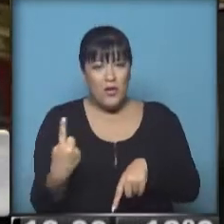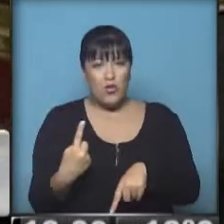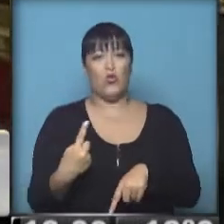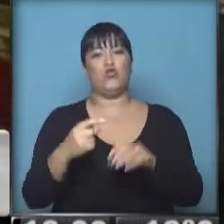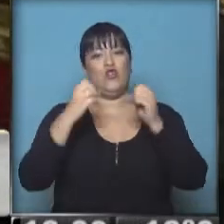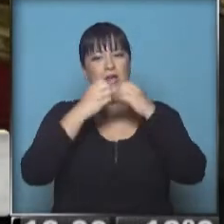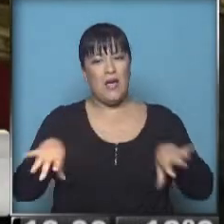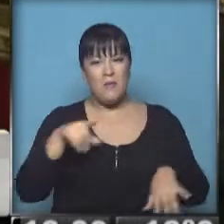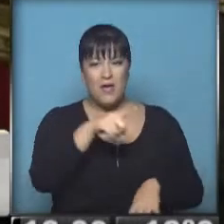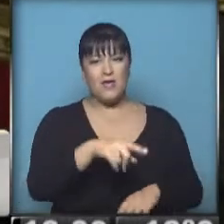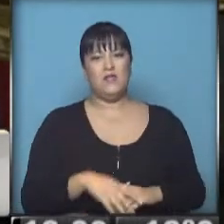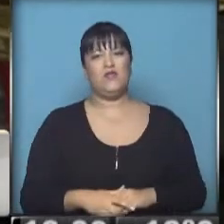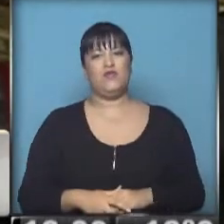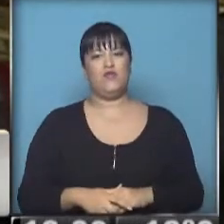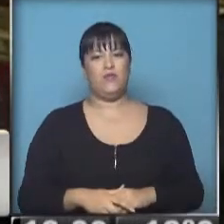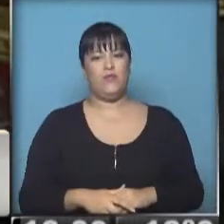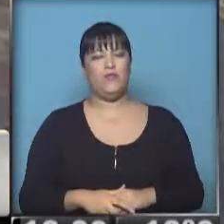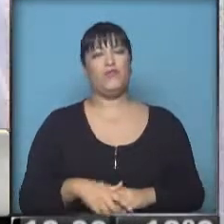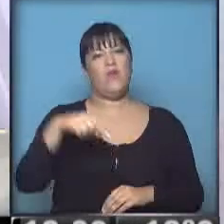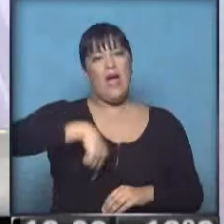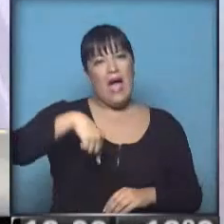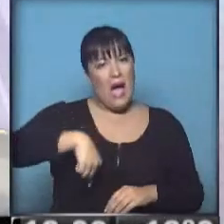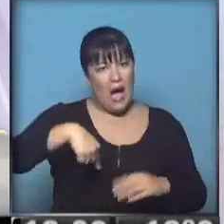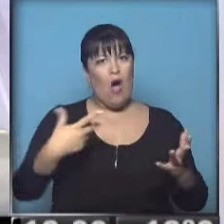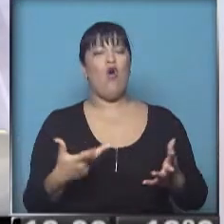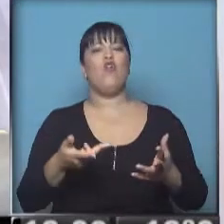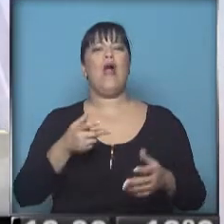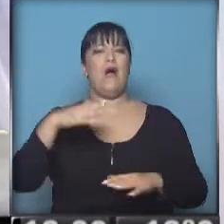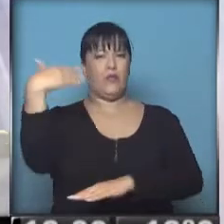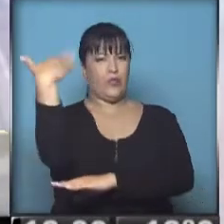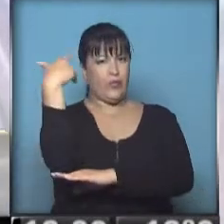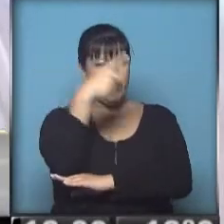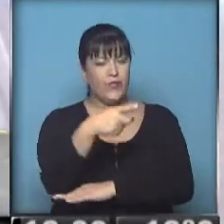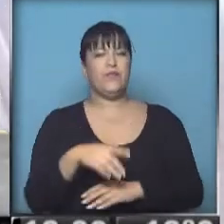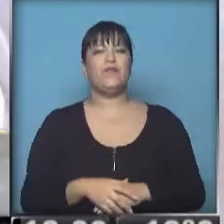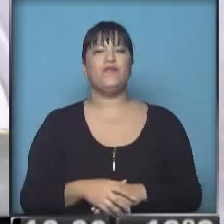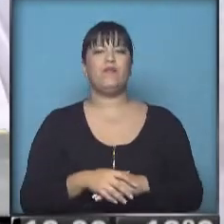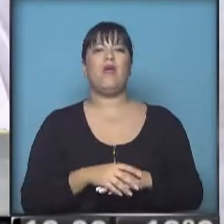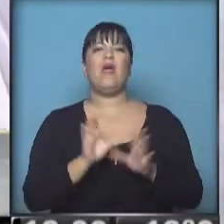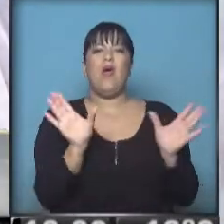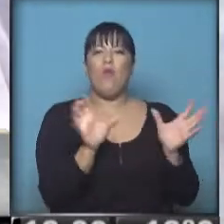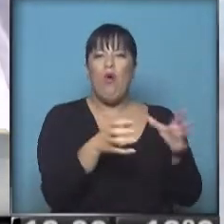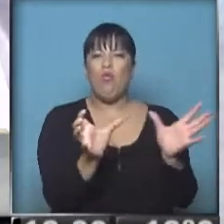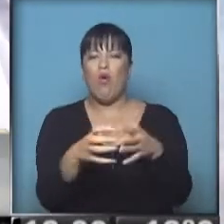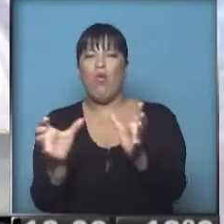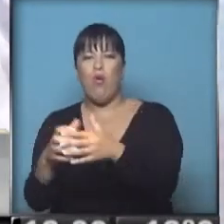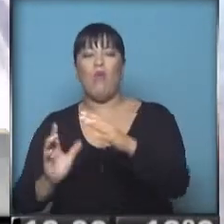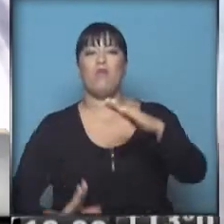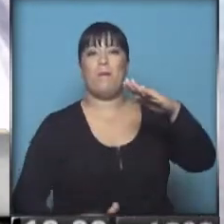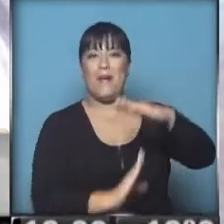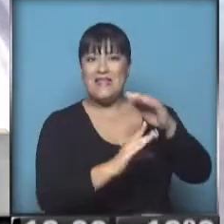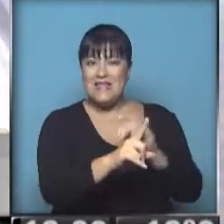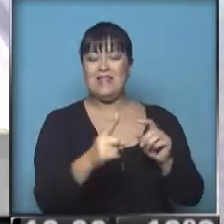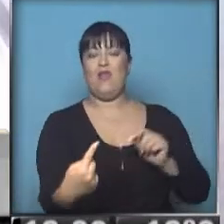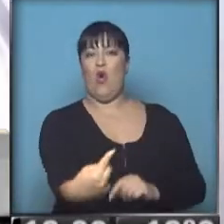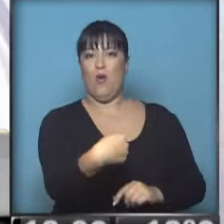esta Cámara de Diputados de la Nación. Están haciendo uso de la palabra los presidentes de los bloques de la oposición. ¿Por